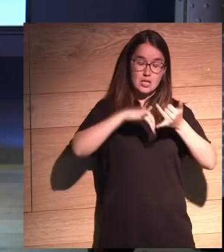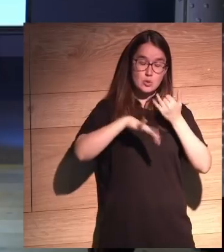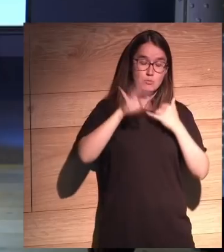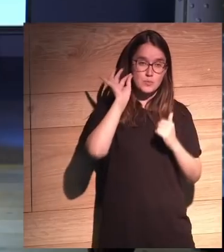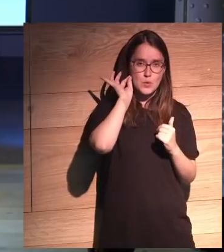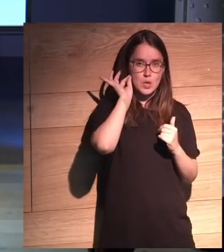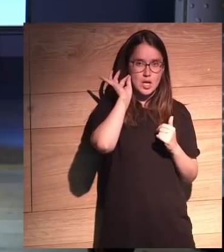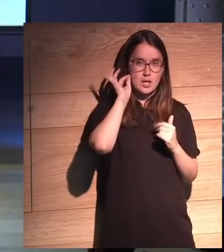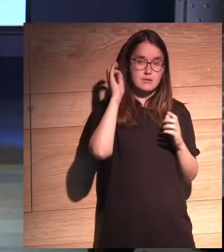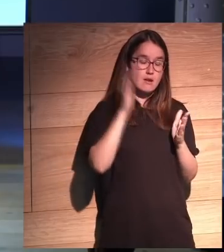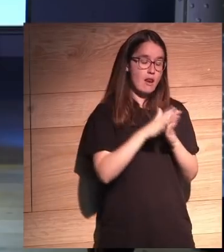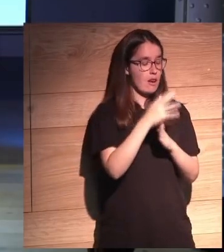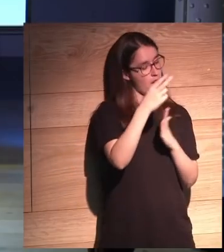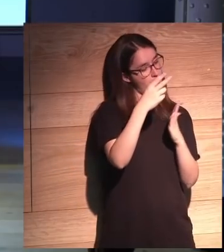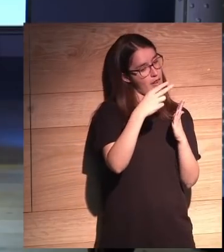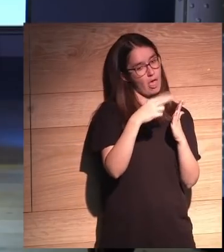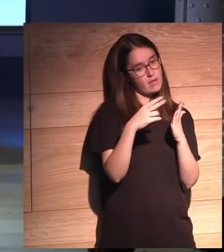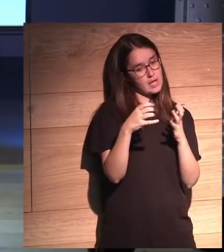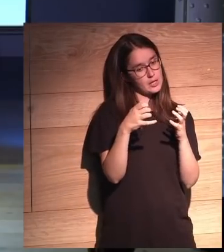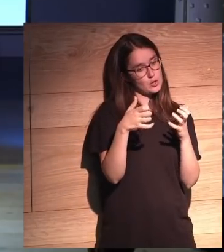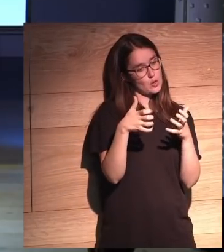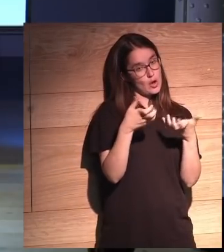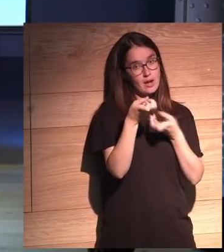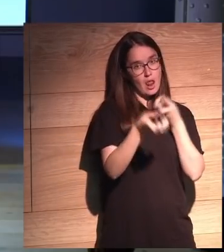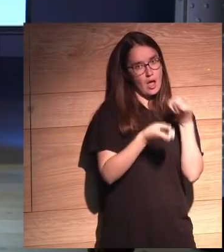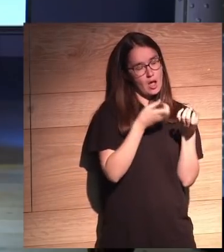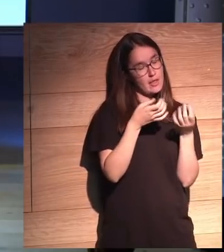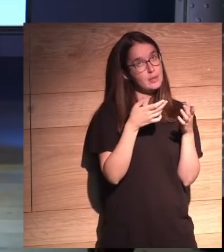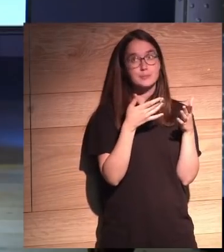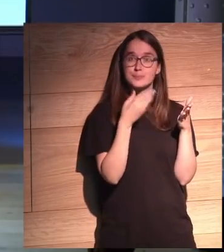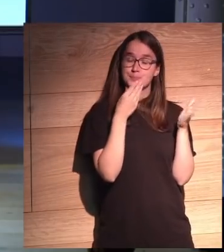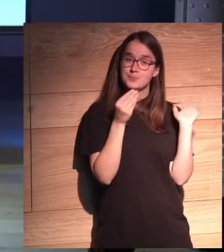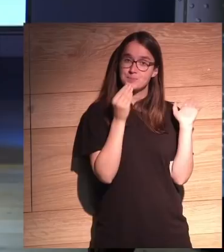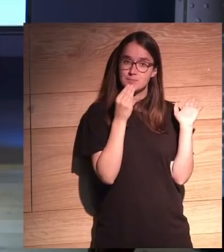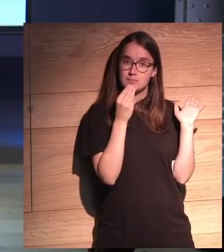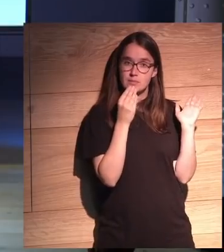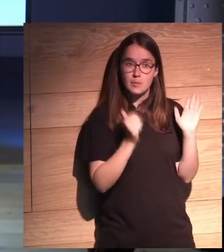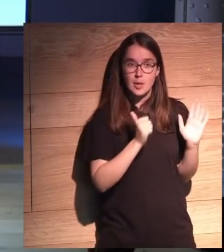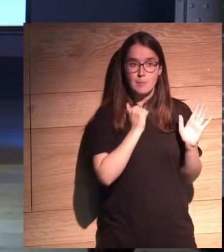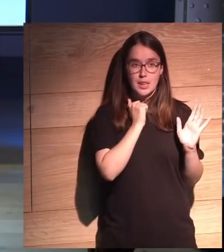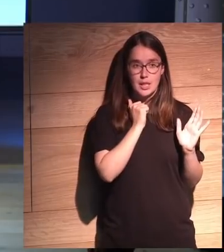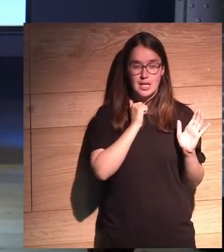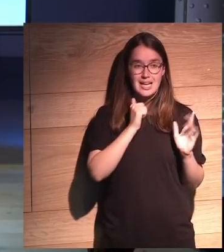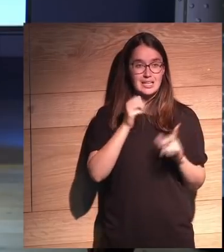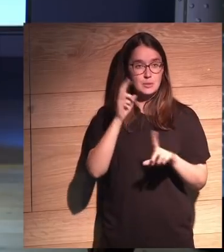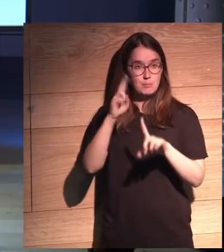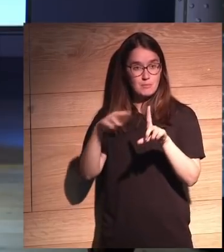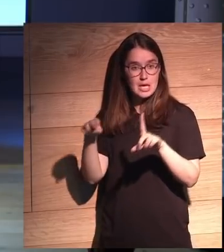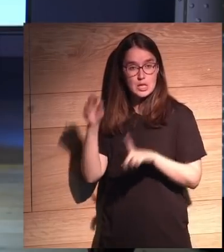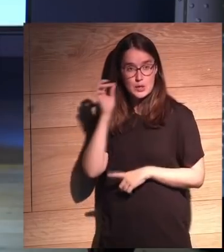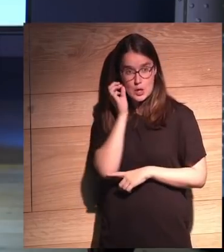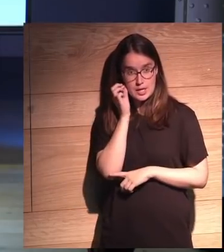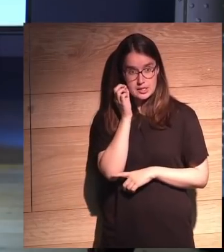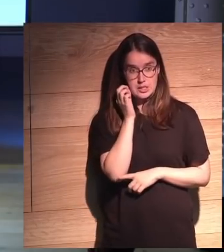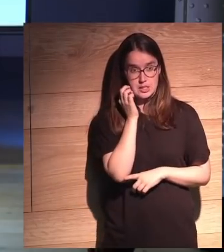esposas leyendo dulcemente en el jardín. Pues resulta que las pintoras